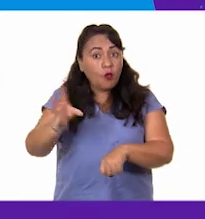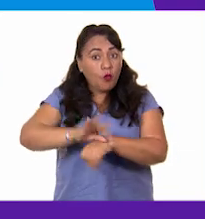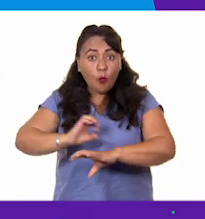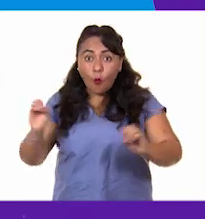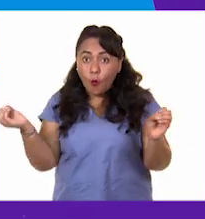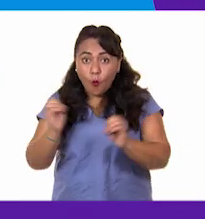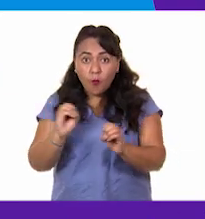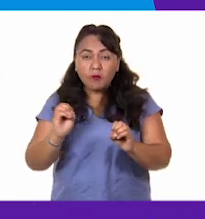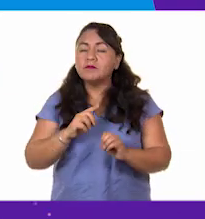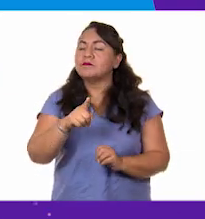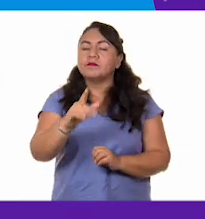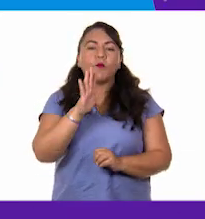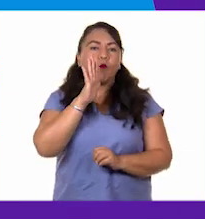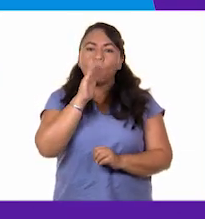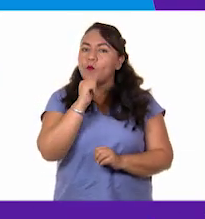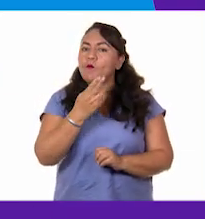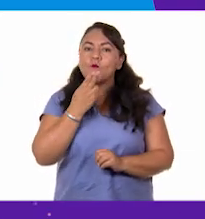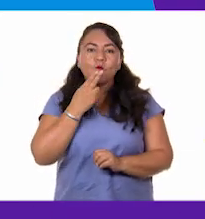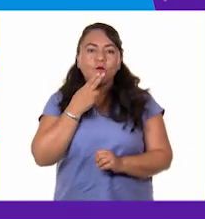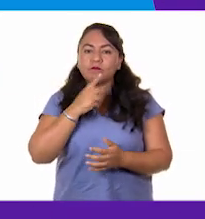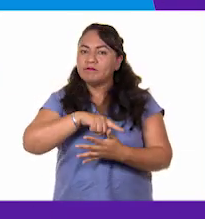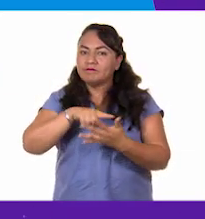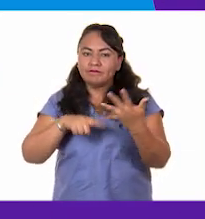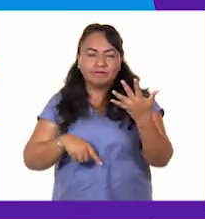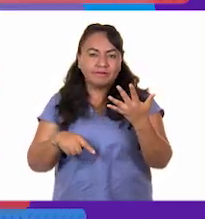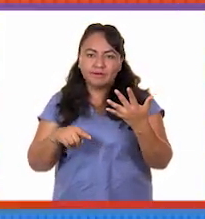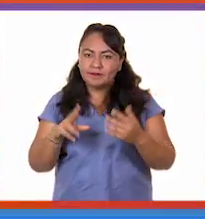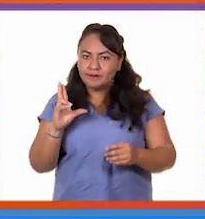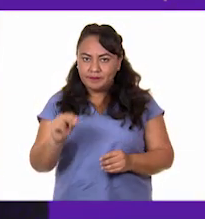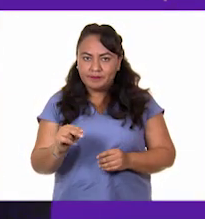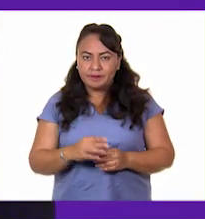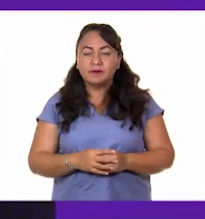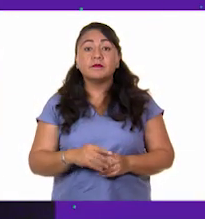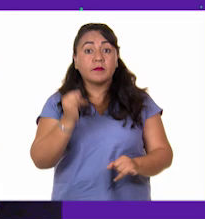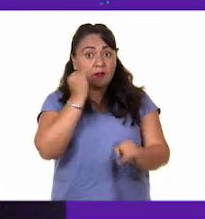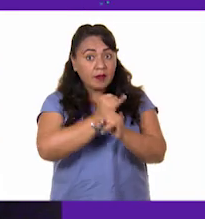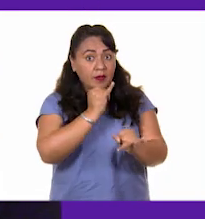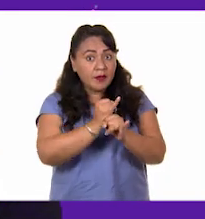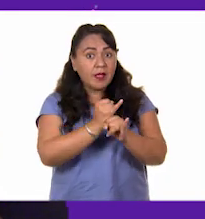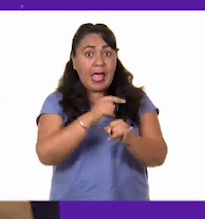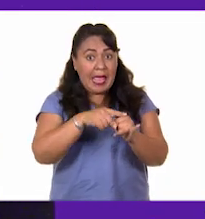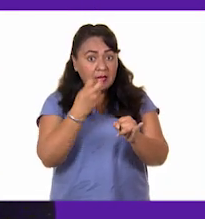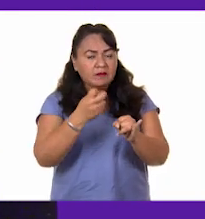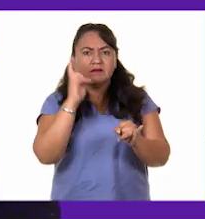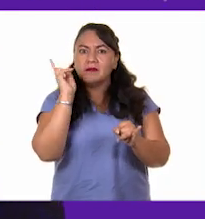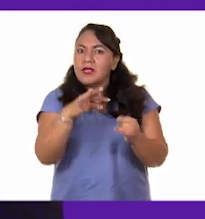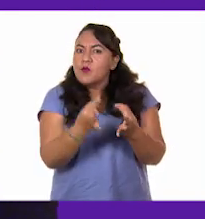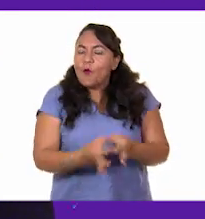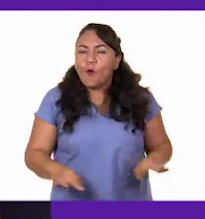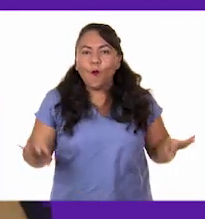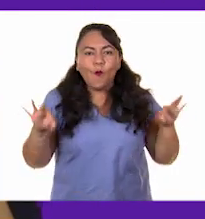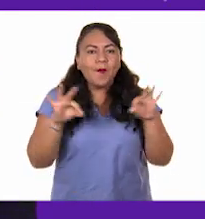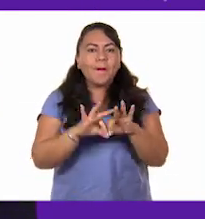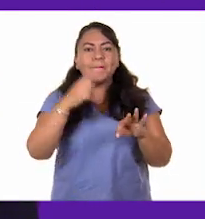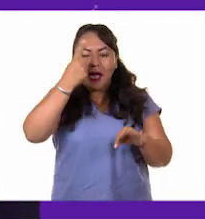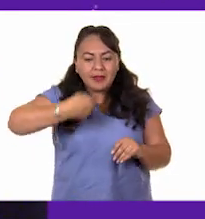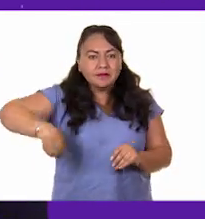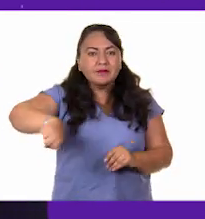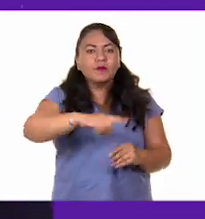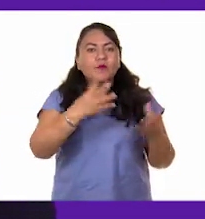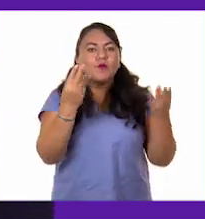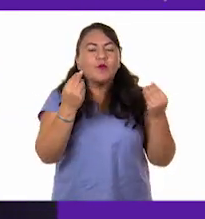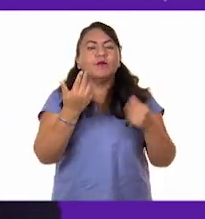necesarios, no utilices ninguno de estos contenidos. Internet ha sido una plataforma muy importante para que